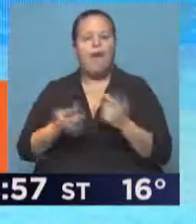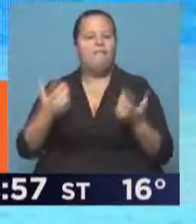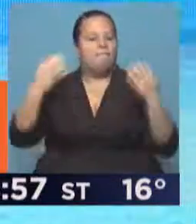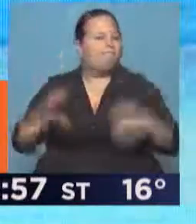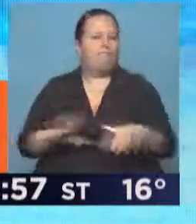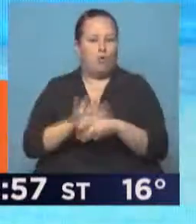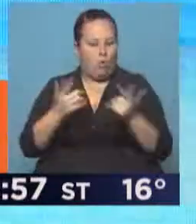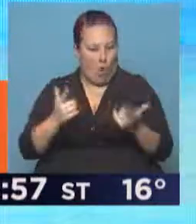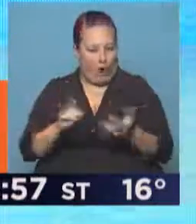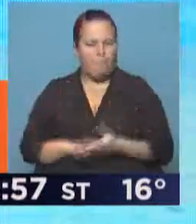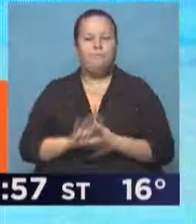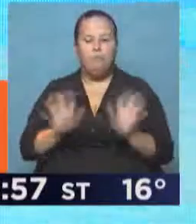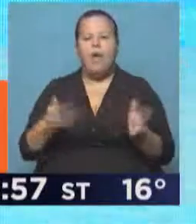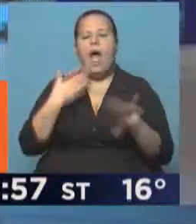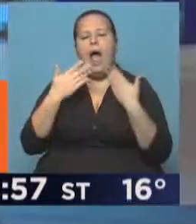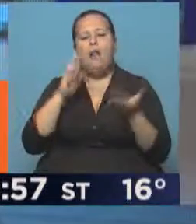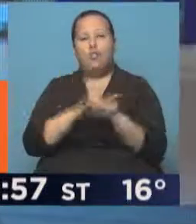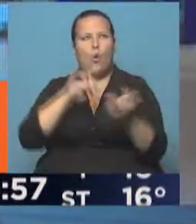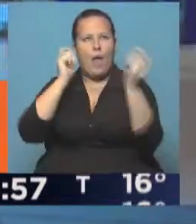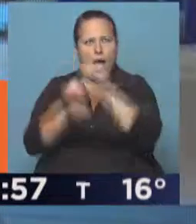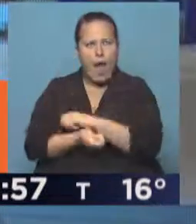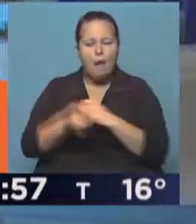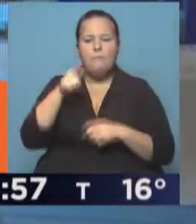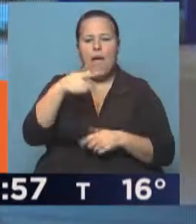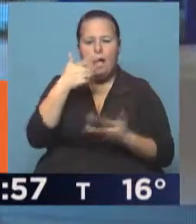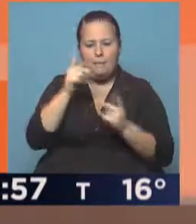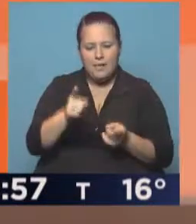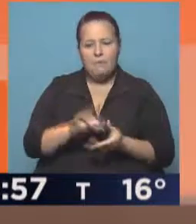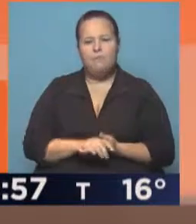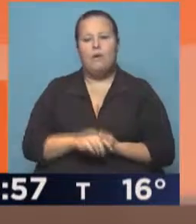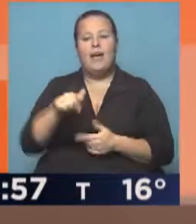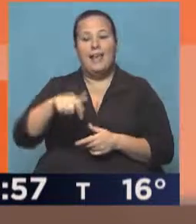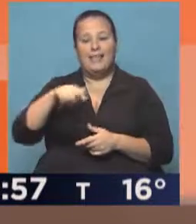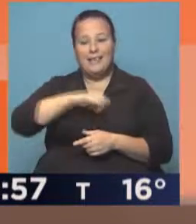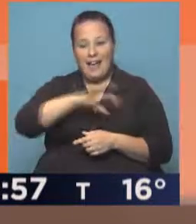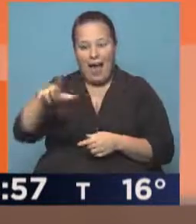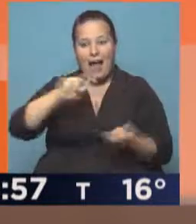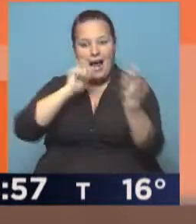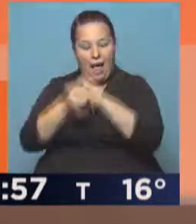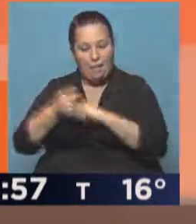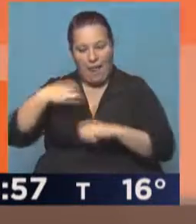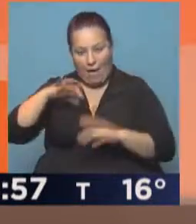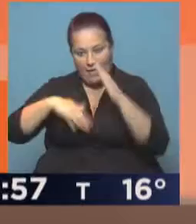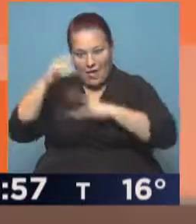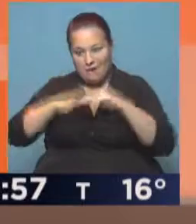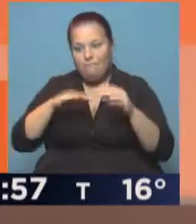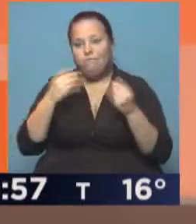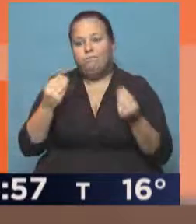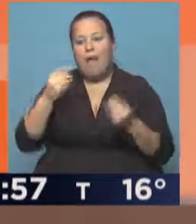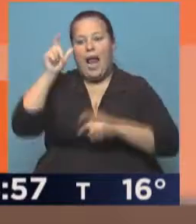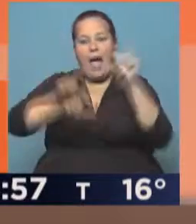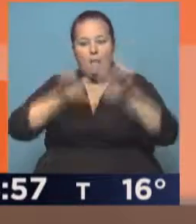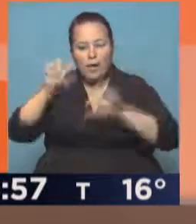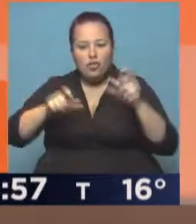definida el marino hablando de cambiando con usted menciona esta organización les va a cambiar la vida es básicamente a los